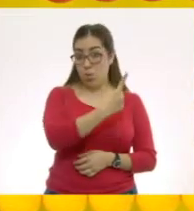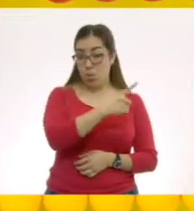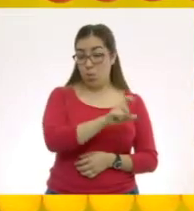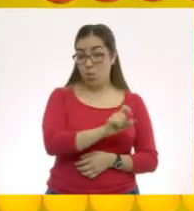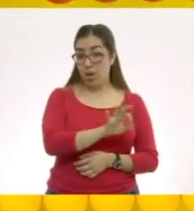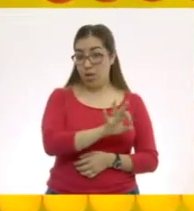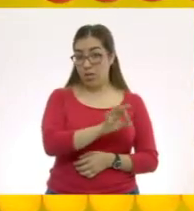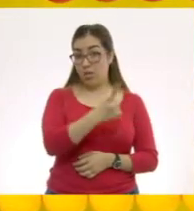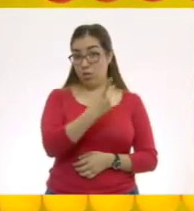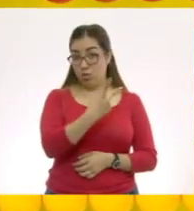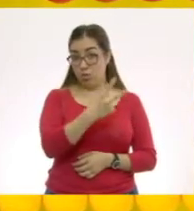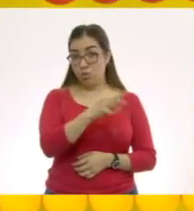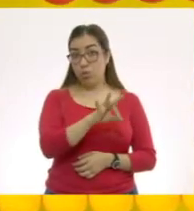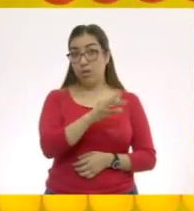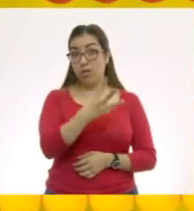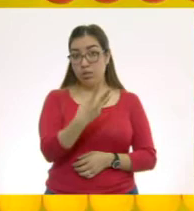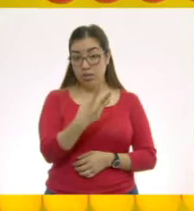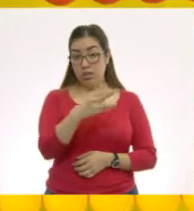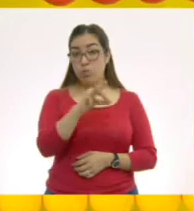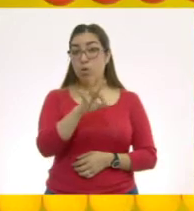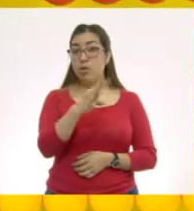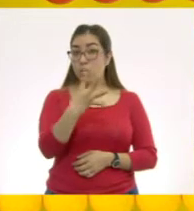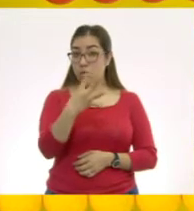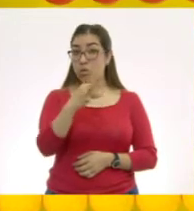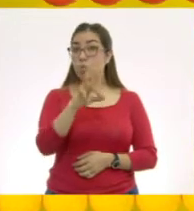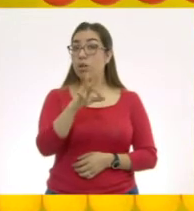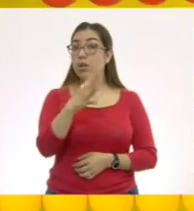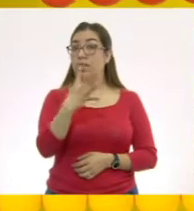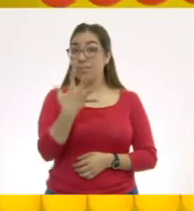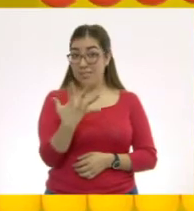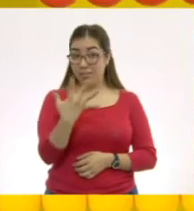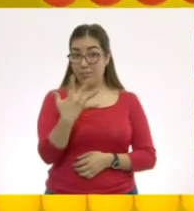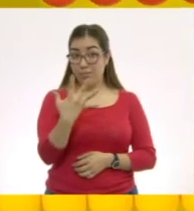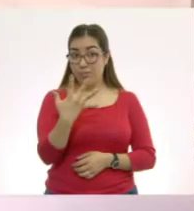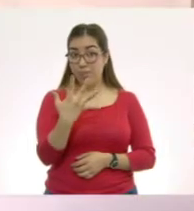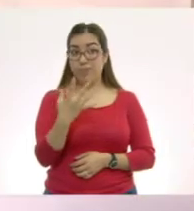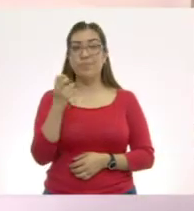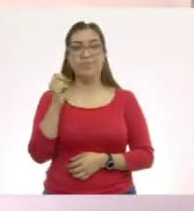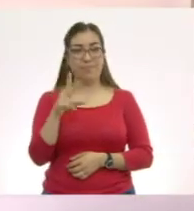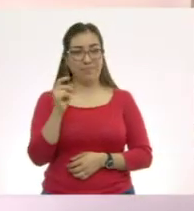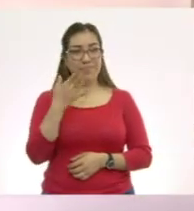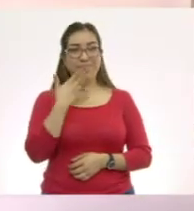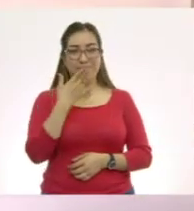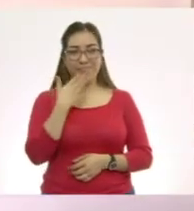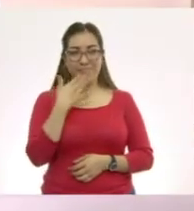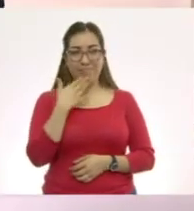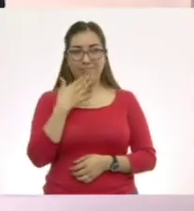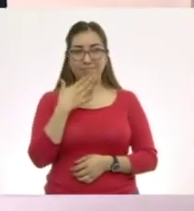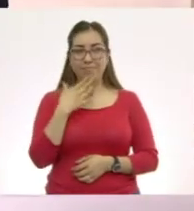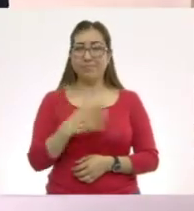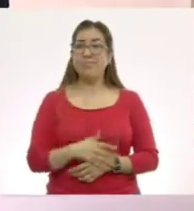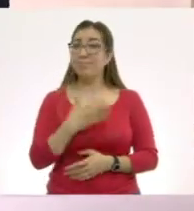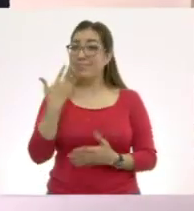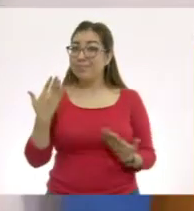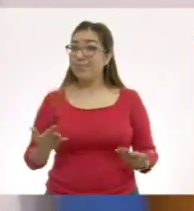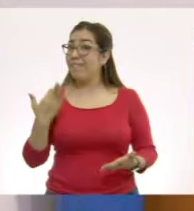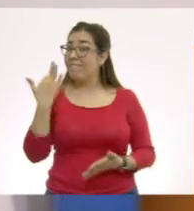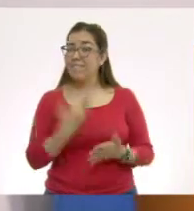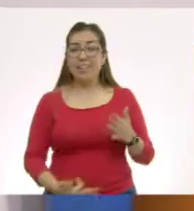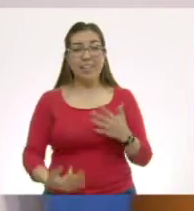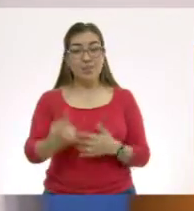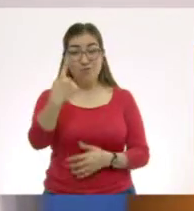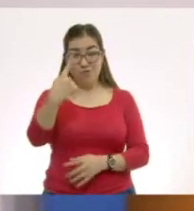41, 42, 43, 44 y 45, maestra. 45. Ya únicamente nos falta